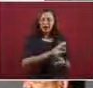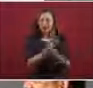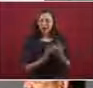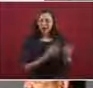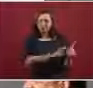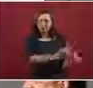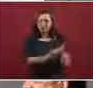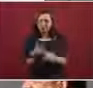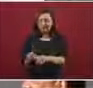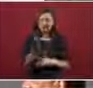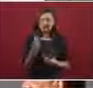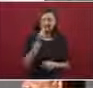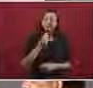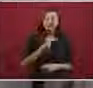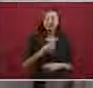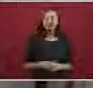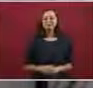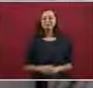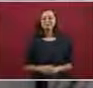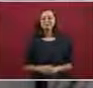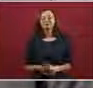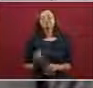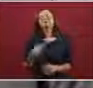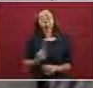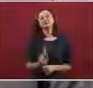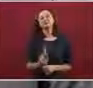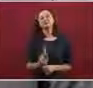Pero en general,